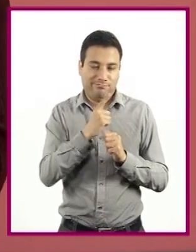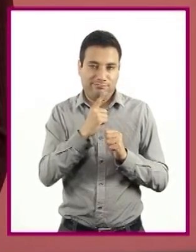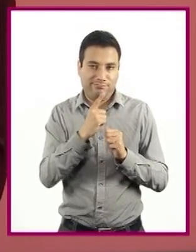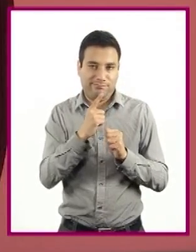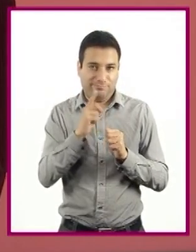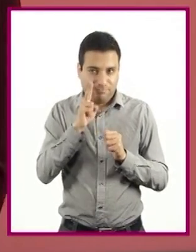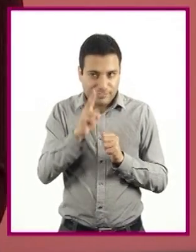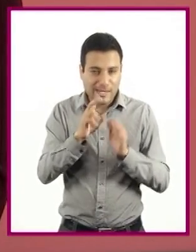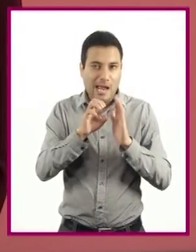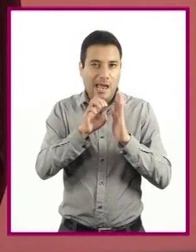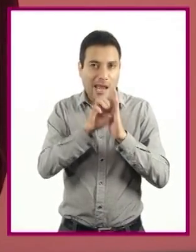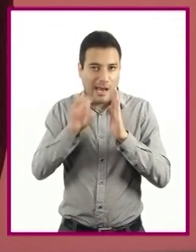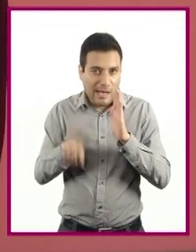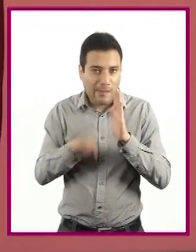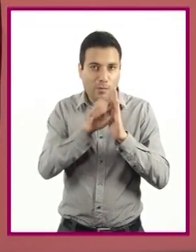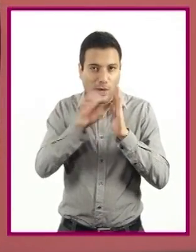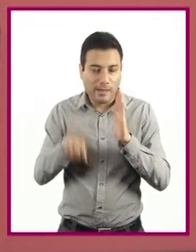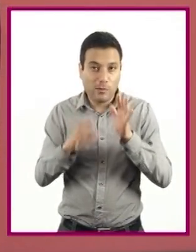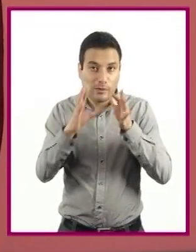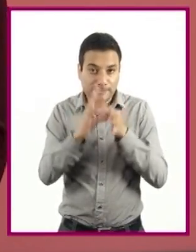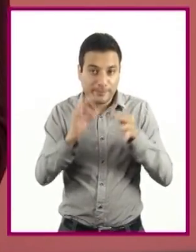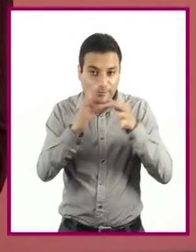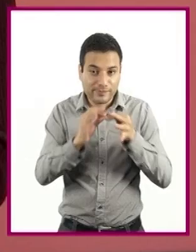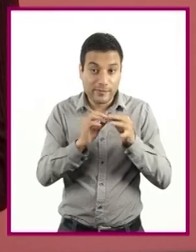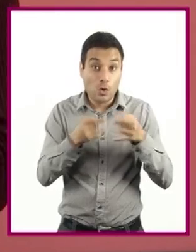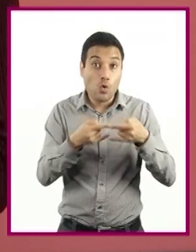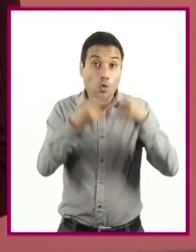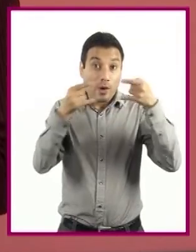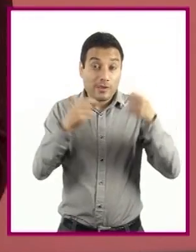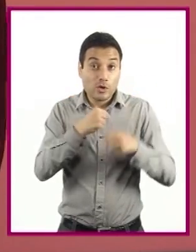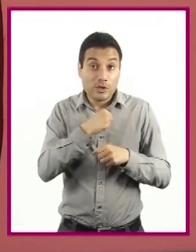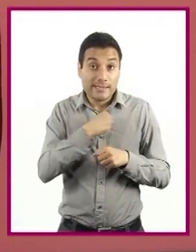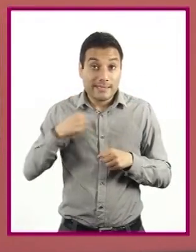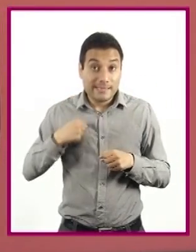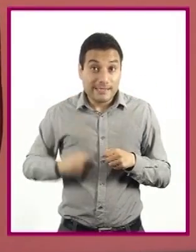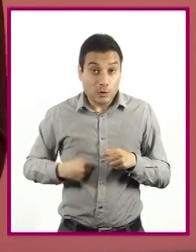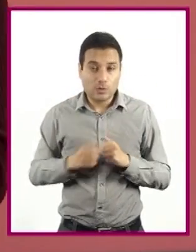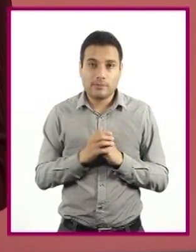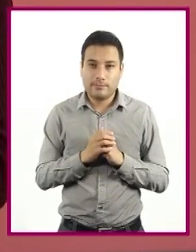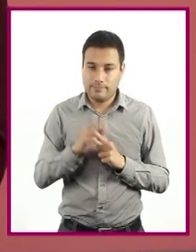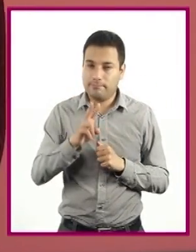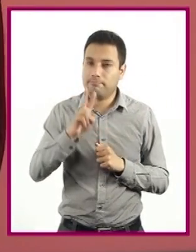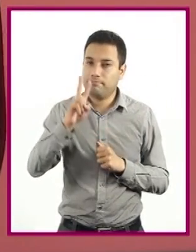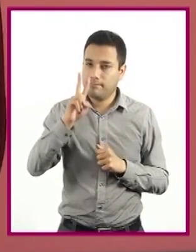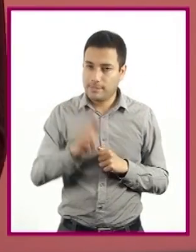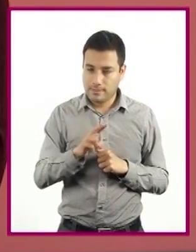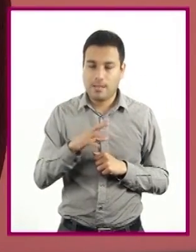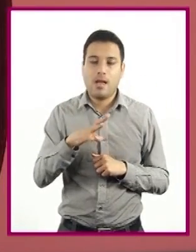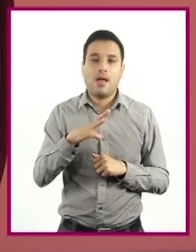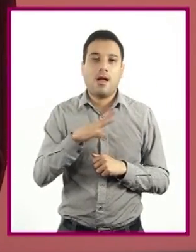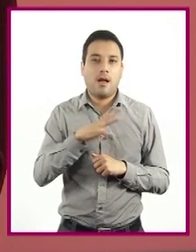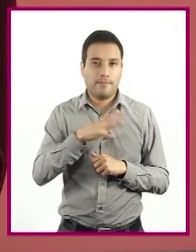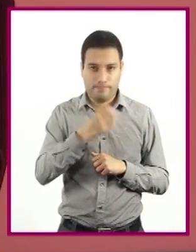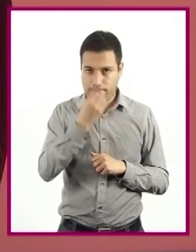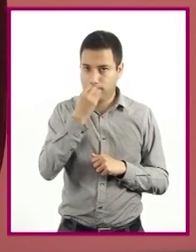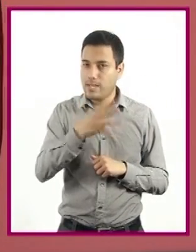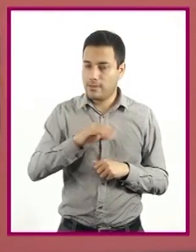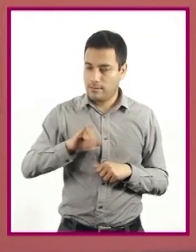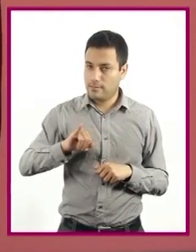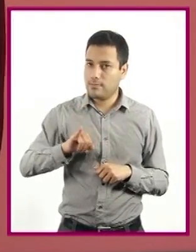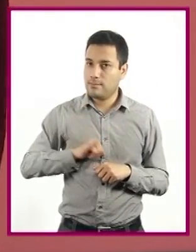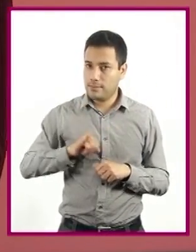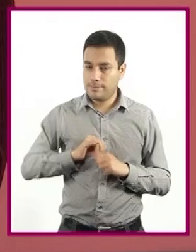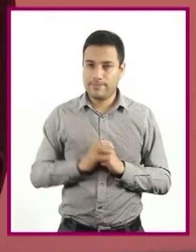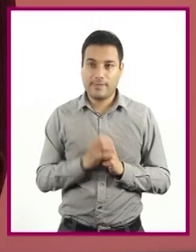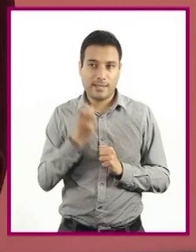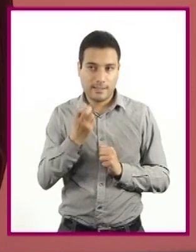ejemplos que se dieron arriba que los cuentos chinos detrás de los proverbios clásicos de 4 palabras son testimonios